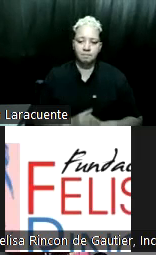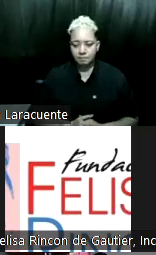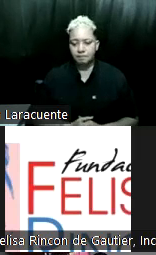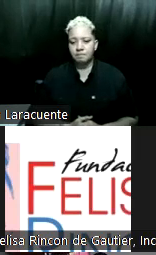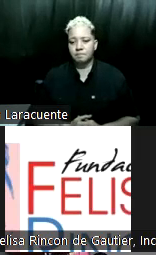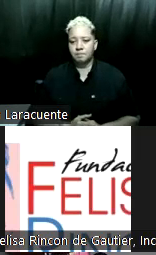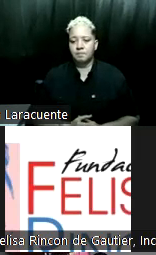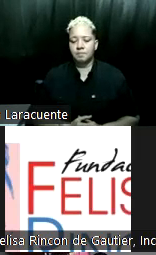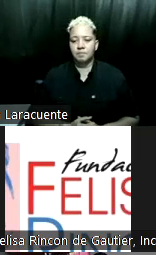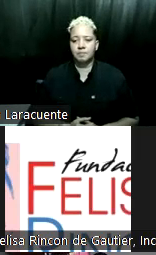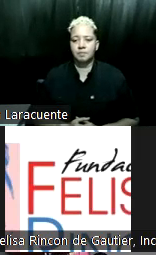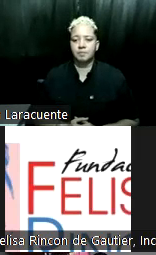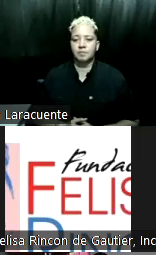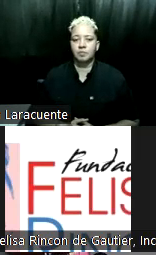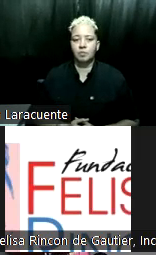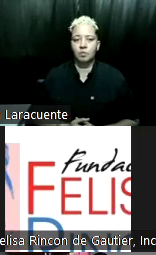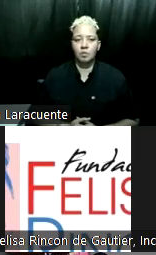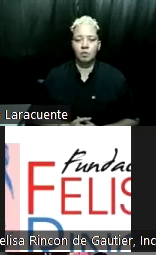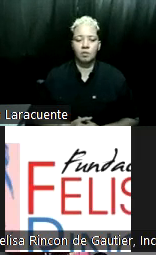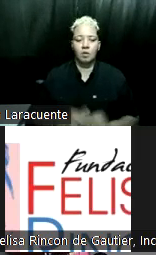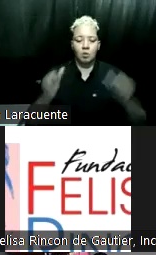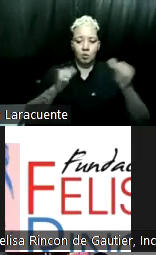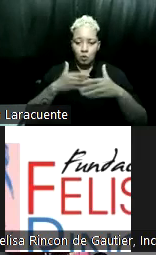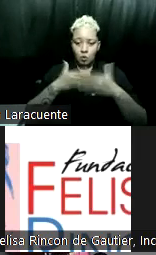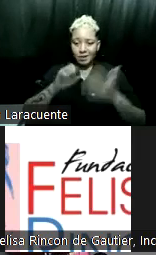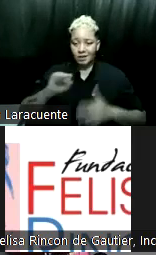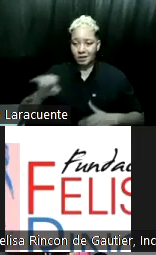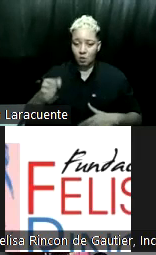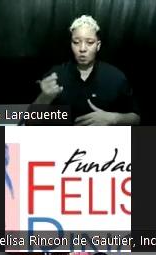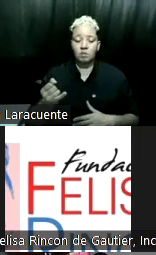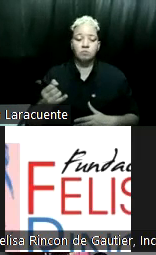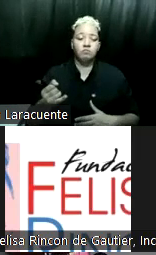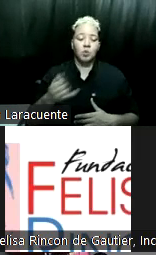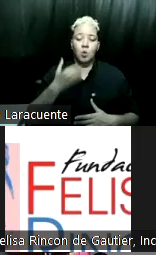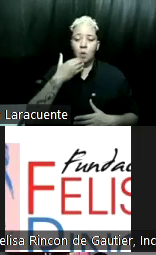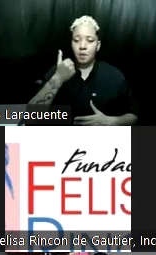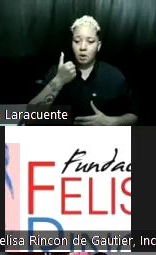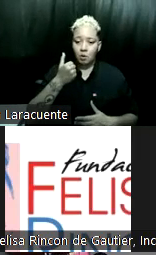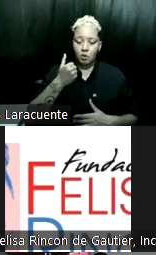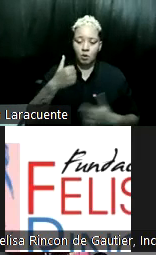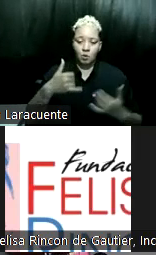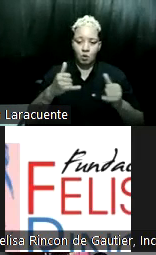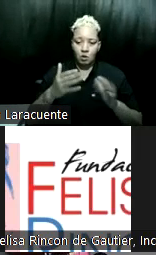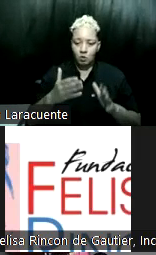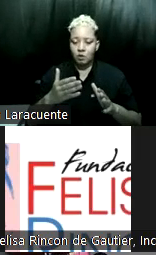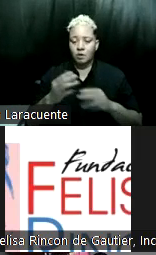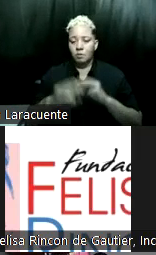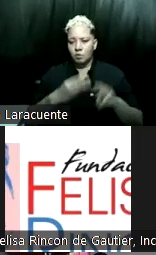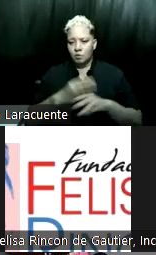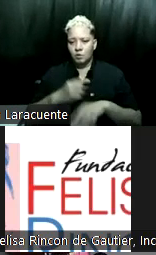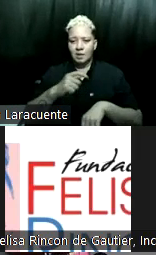No me cabe la menor duda que en San Juan coincidieron los mejores jugadores del mundo de ese momento.